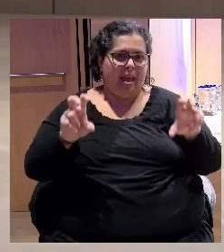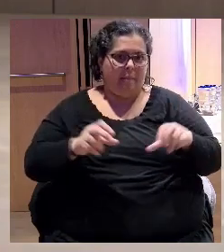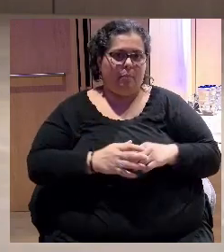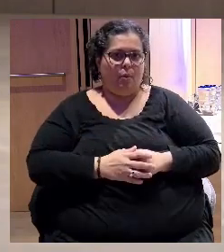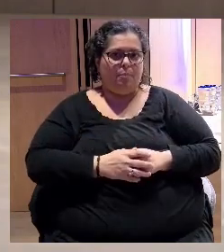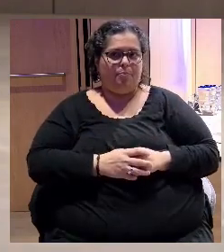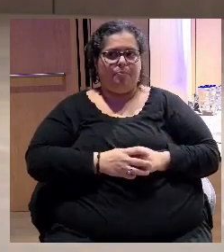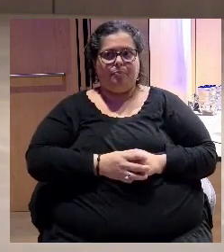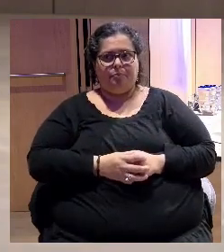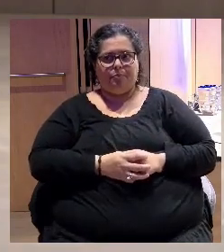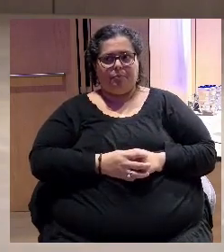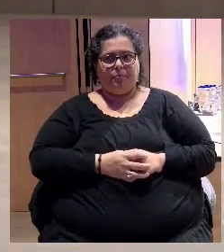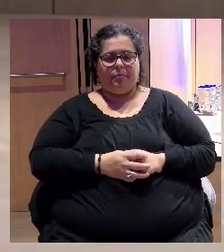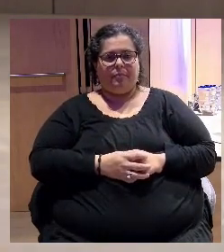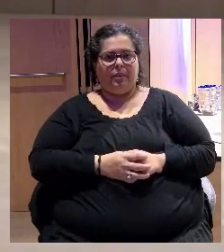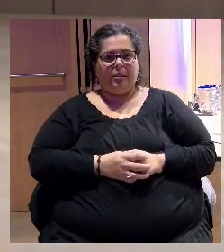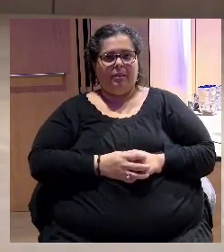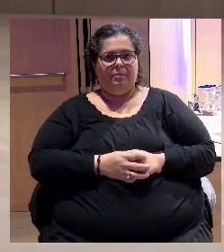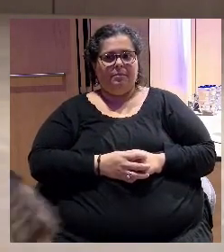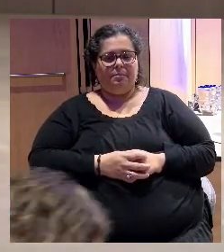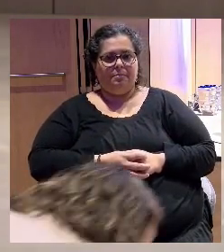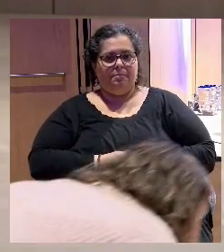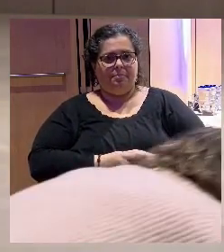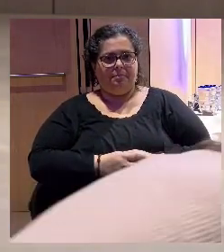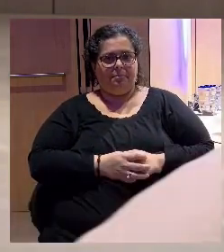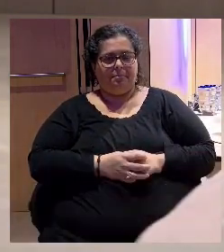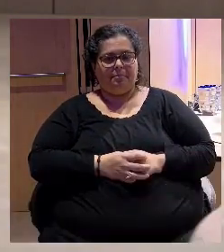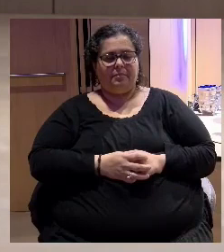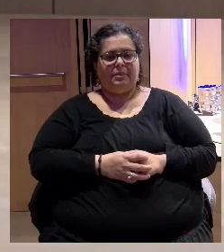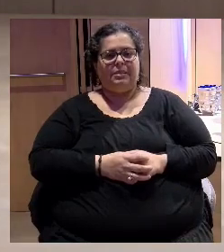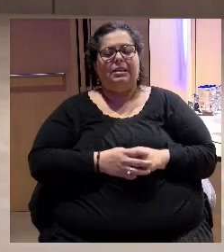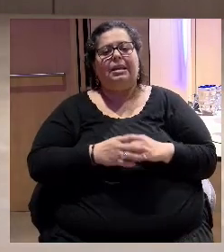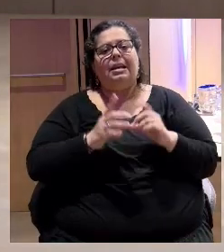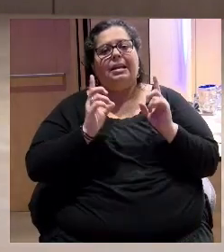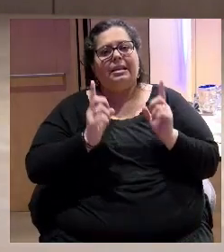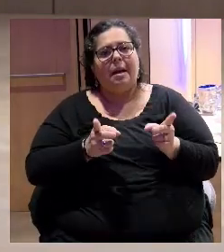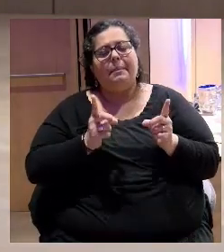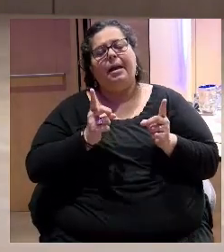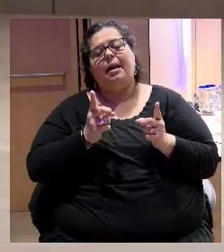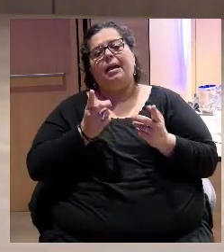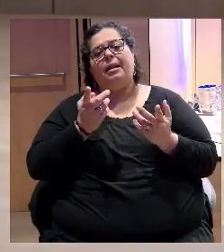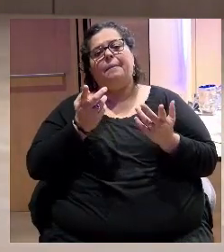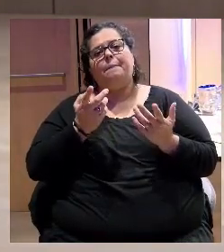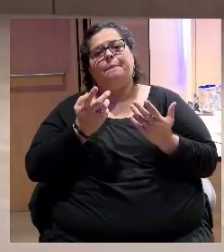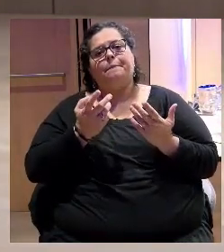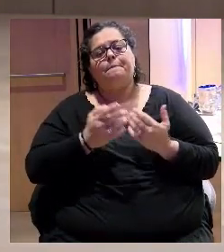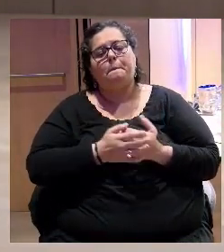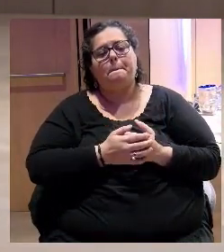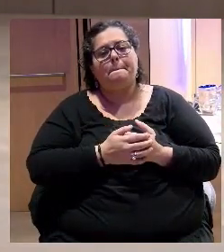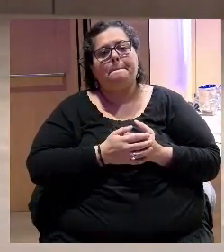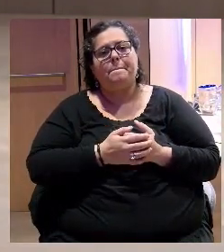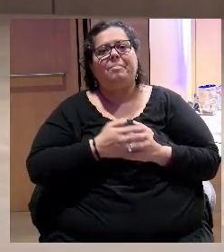nos has compartido. La verdad ha sido muy rico y espero que de la experiencia de Uruguay puedas llevar muchas cosas para